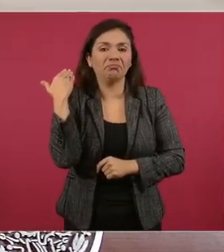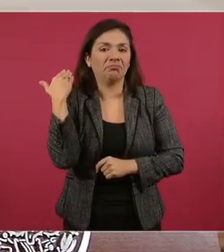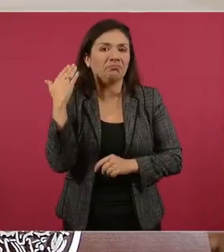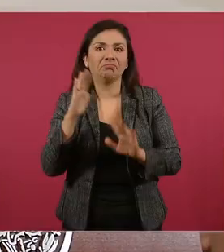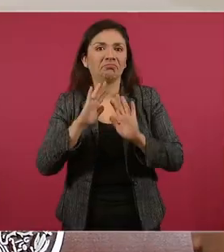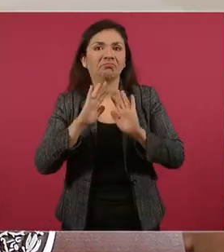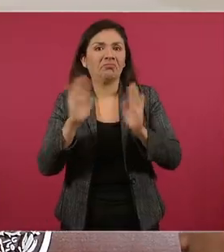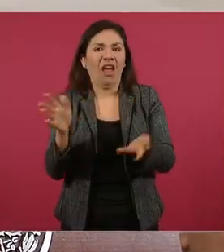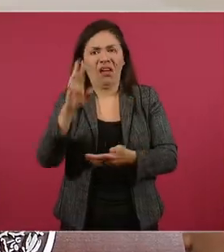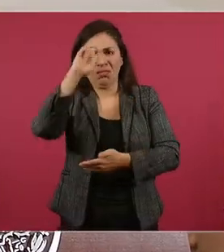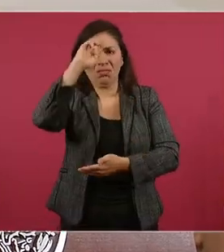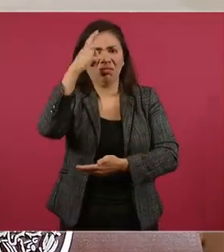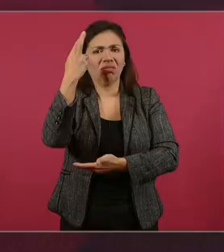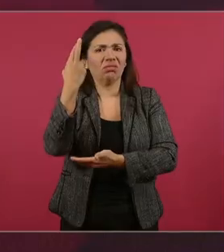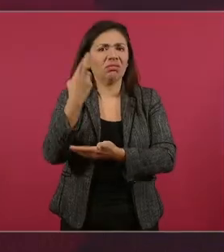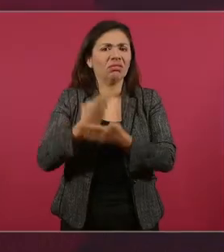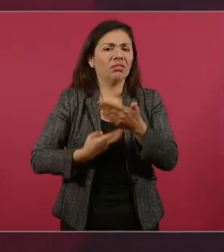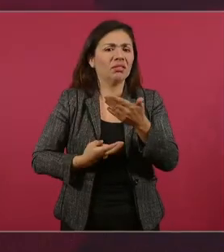siendo